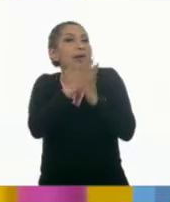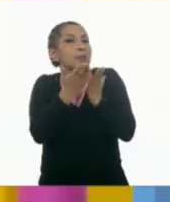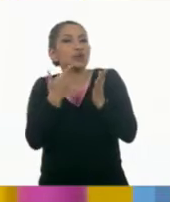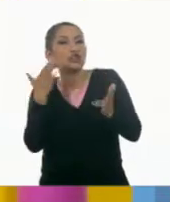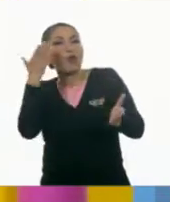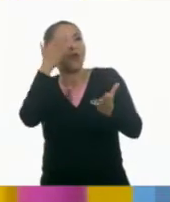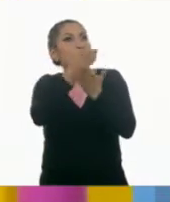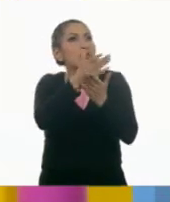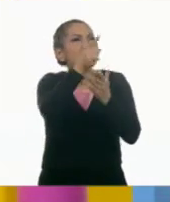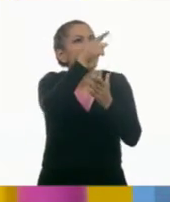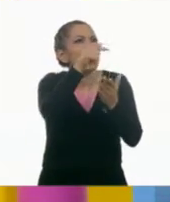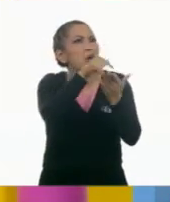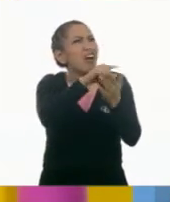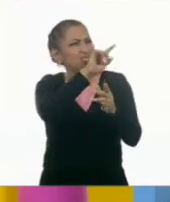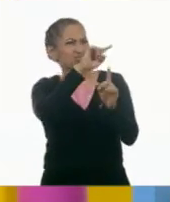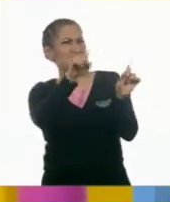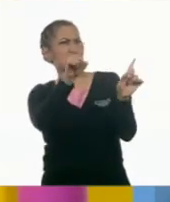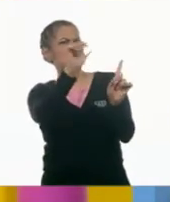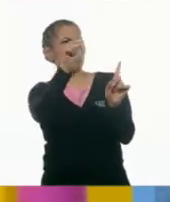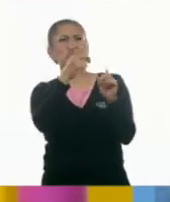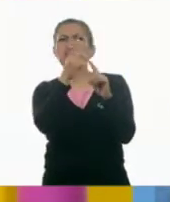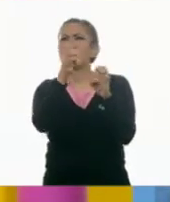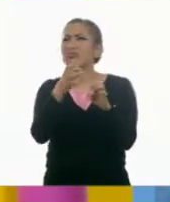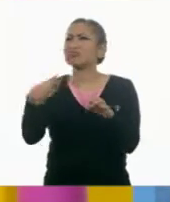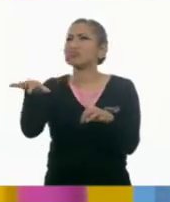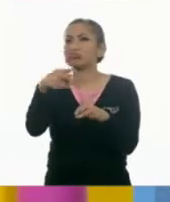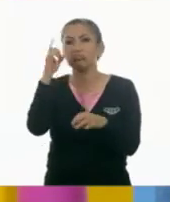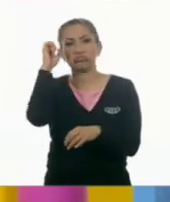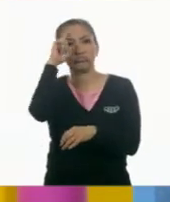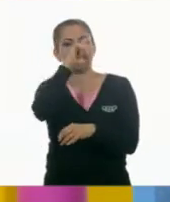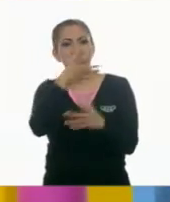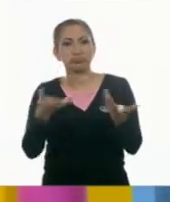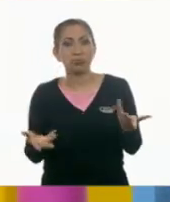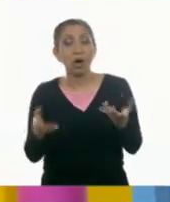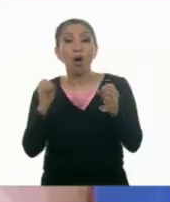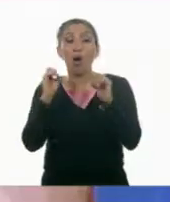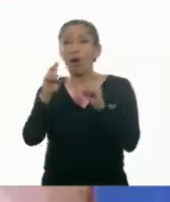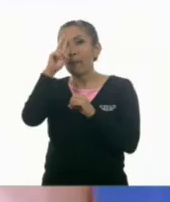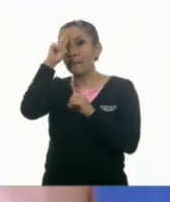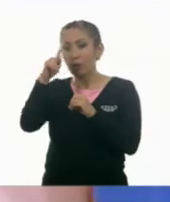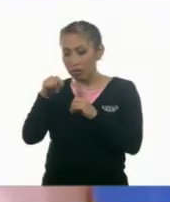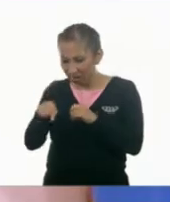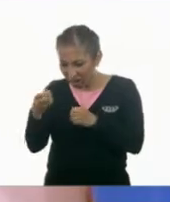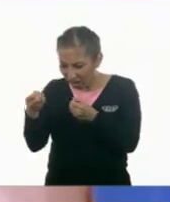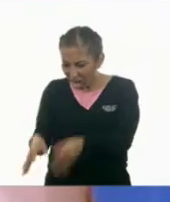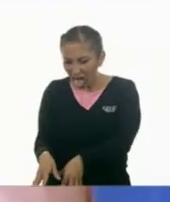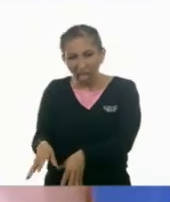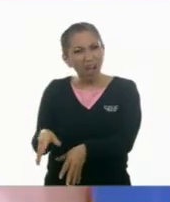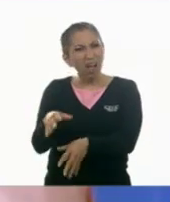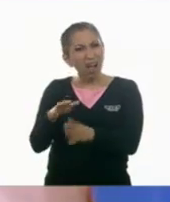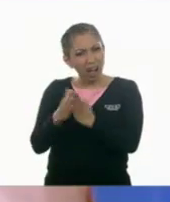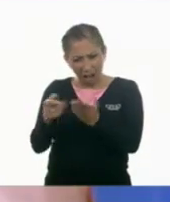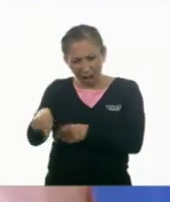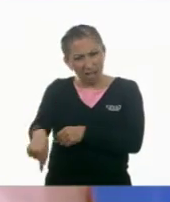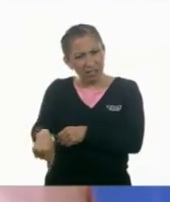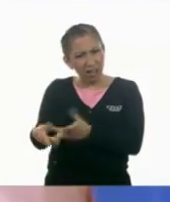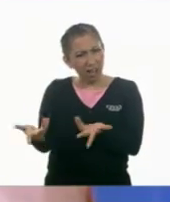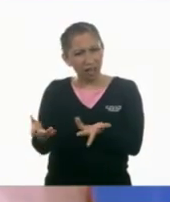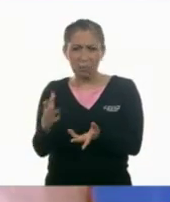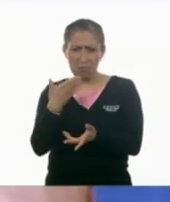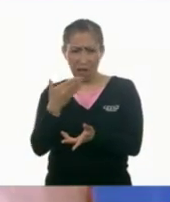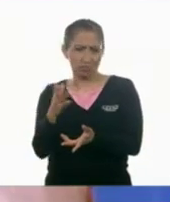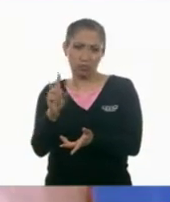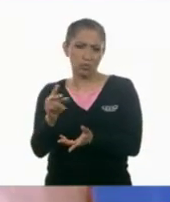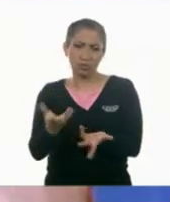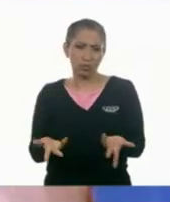y llego y no lo dejaron en el lugar en donde lo habían tomado? Uf. O peor aún, encontrarlo en el suelo. Eso no estaría nada bien, ay, ¿verdad? Sí,